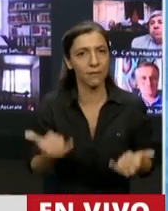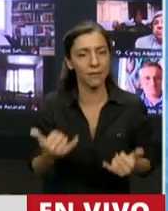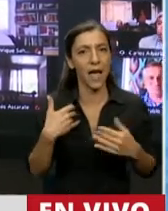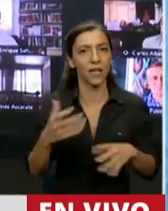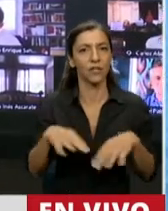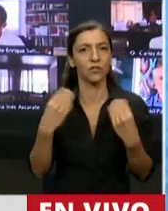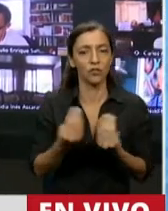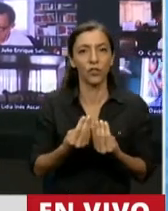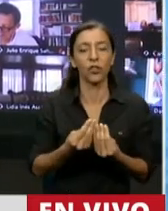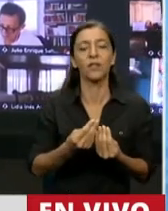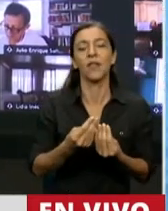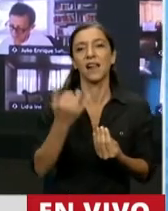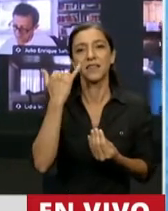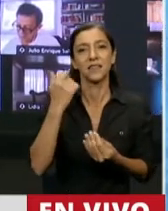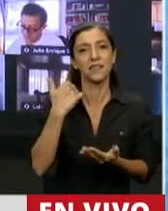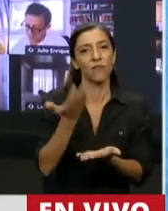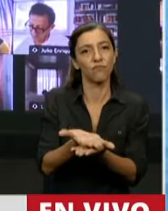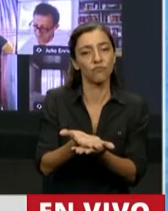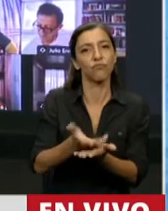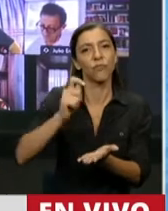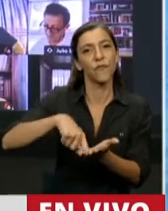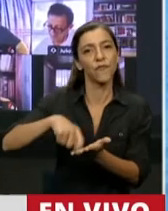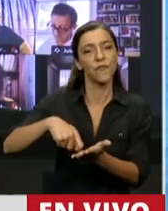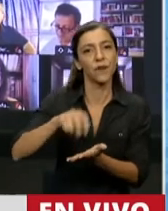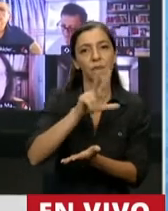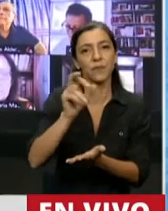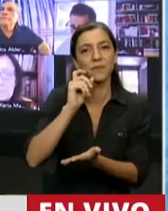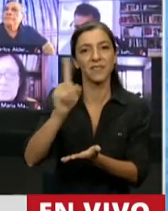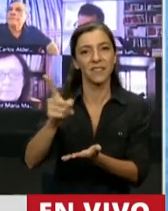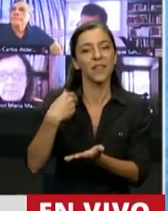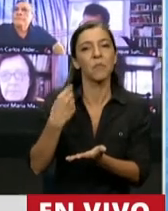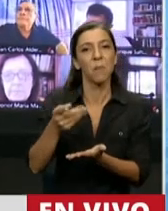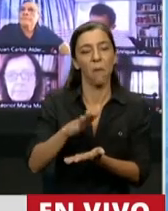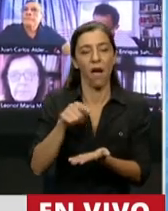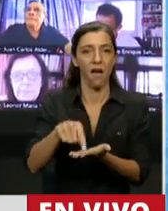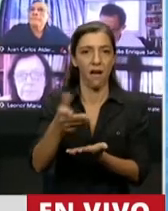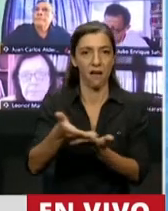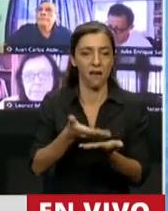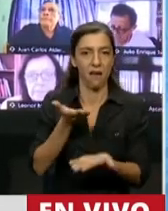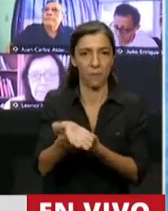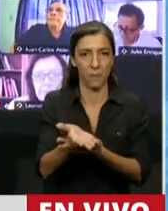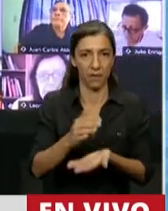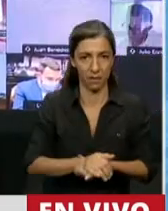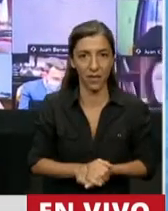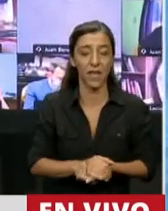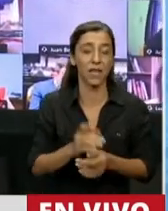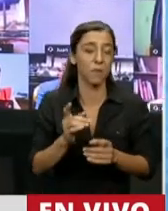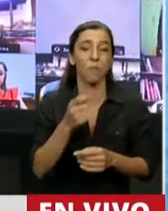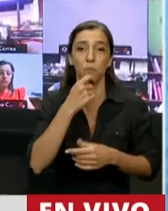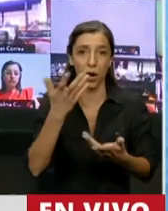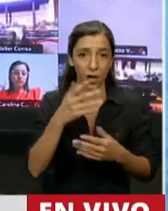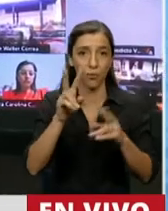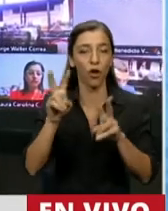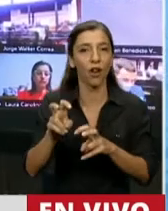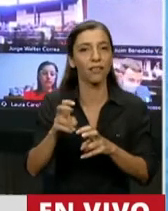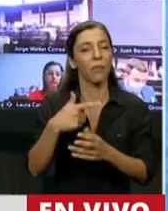de 300.000 firmas en este mismo Congreso, como es el tema de la ficha limpia. Pero no solamente por esas